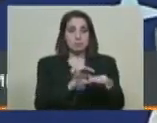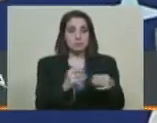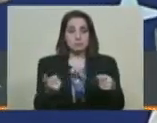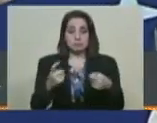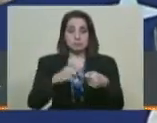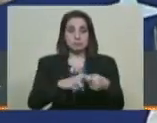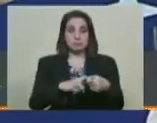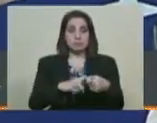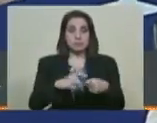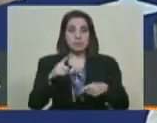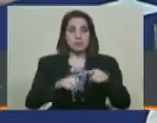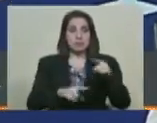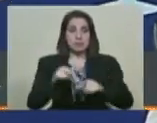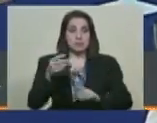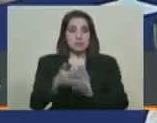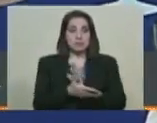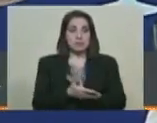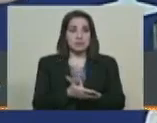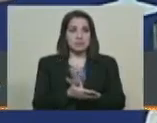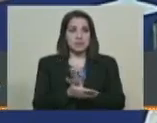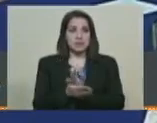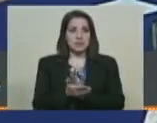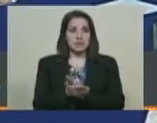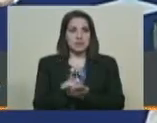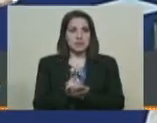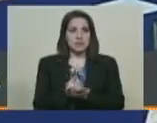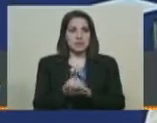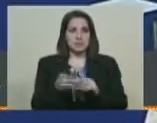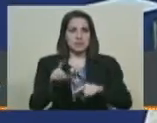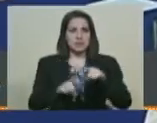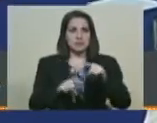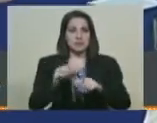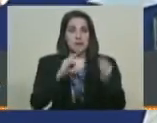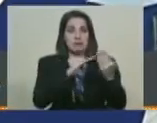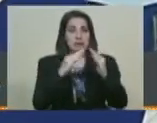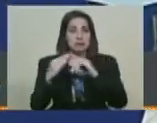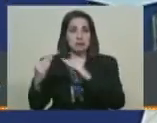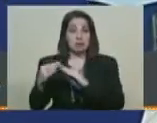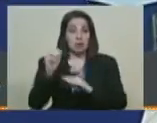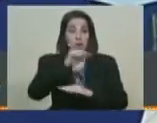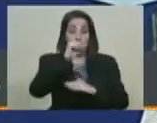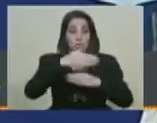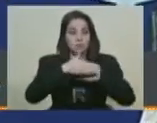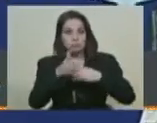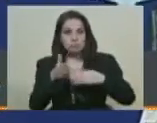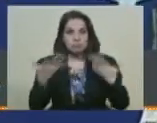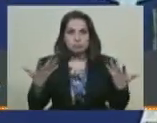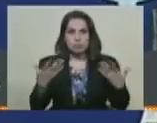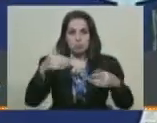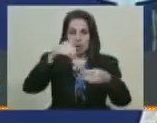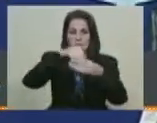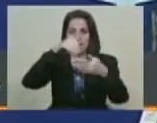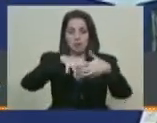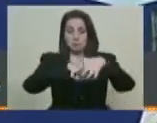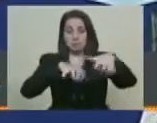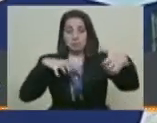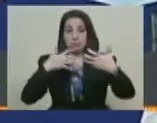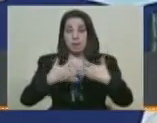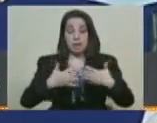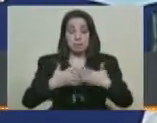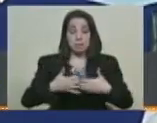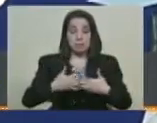Una campaña electoral en las calles, en la casa por casa, en la puerta a puerta. Una campaña electoral en las fábricas, en